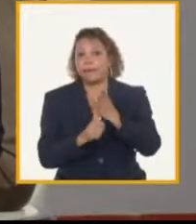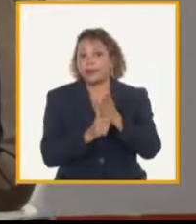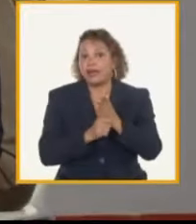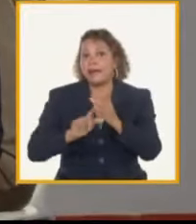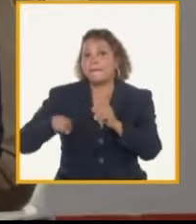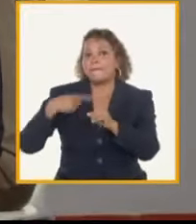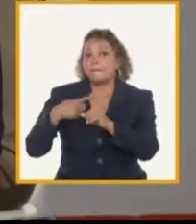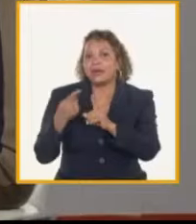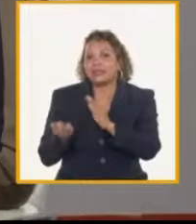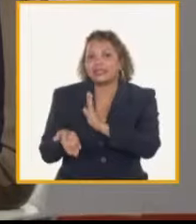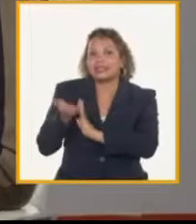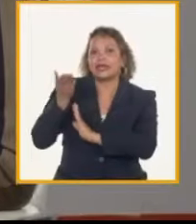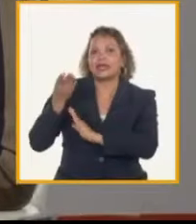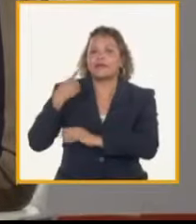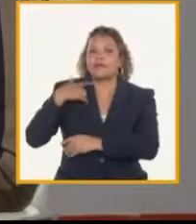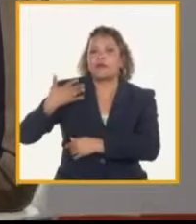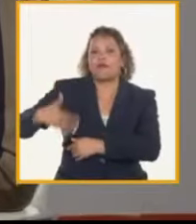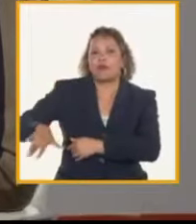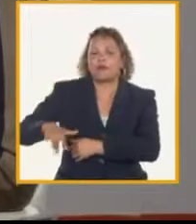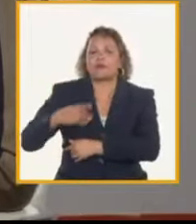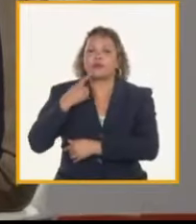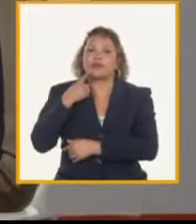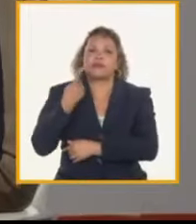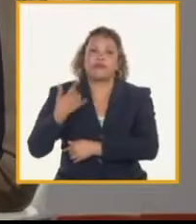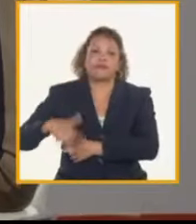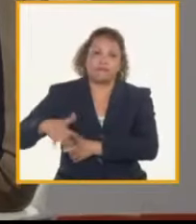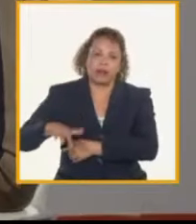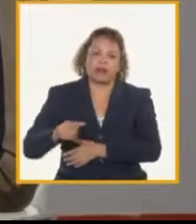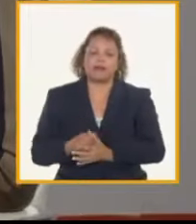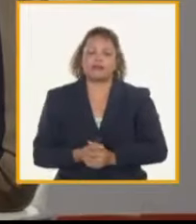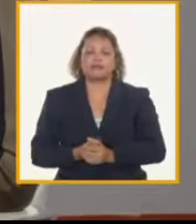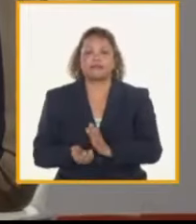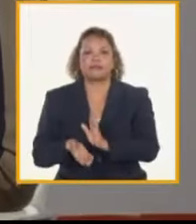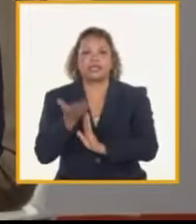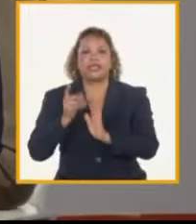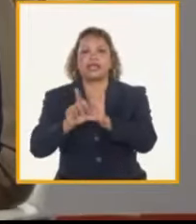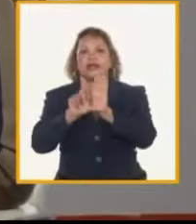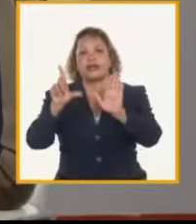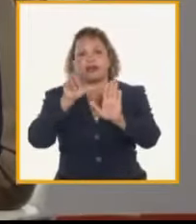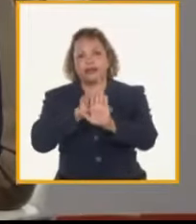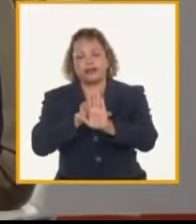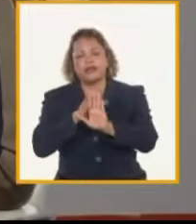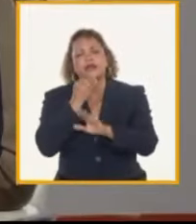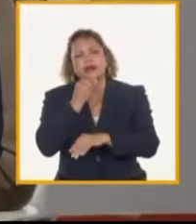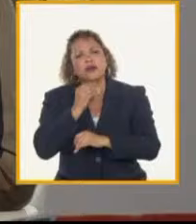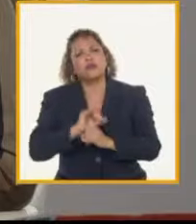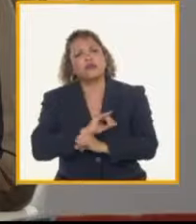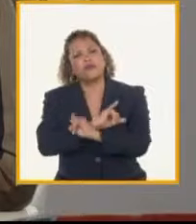hablando. Yo pienso que es bueno de alguna manera, ¿no?, hacer saber porque